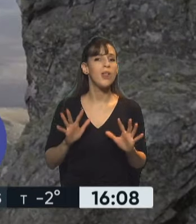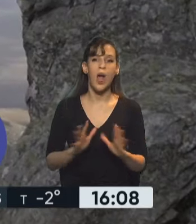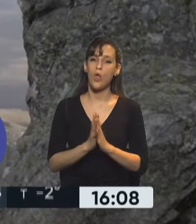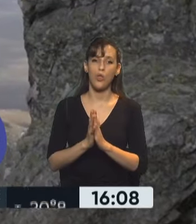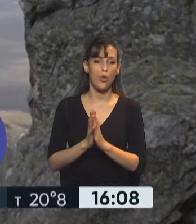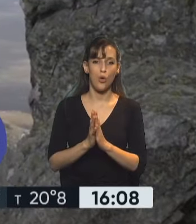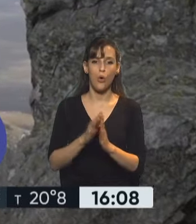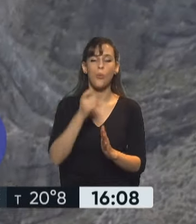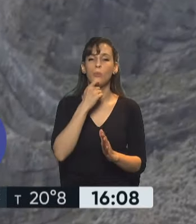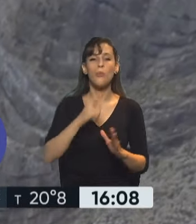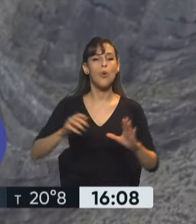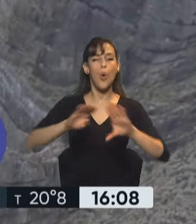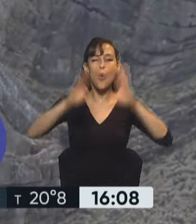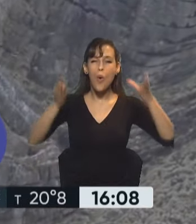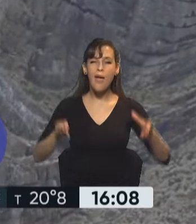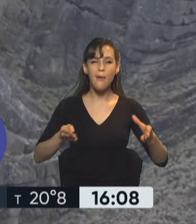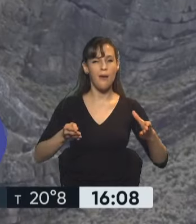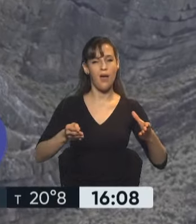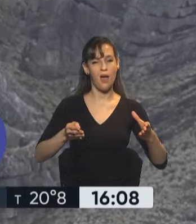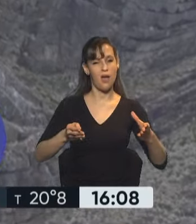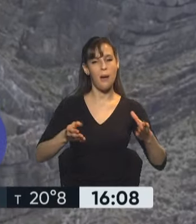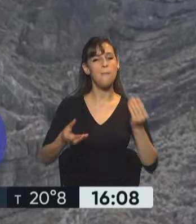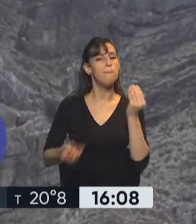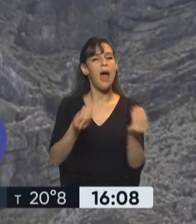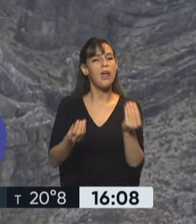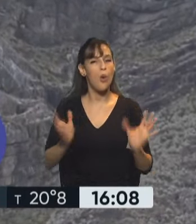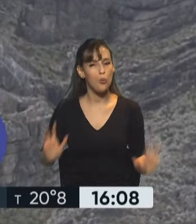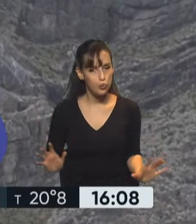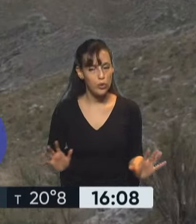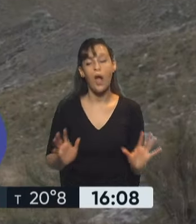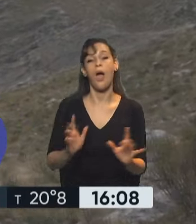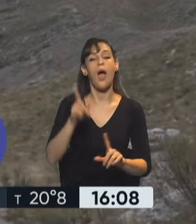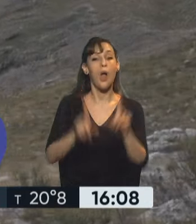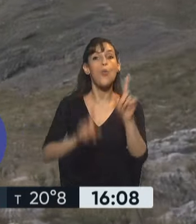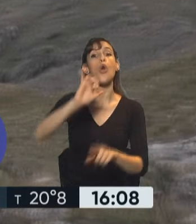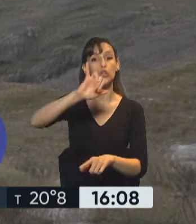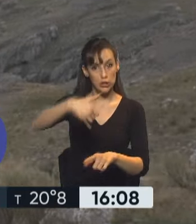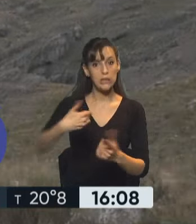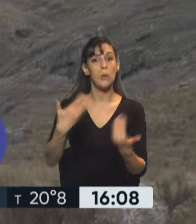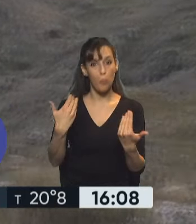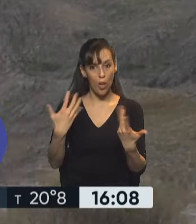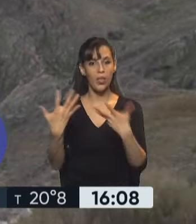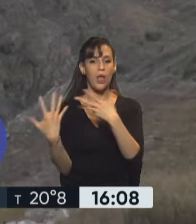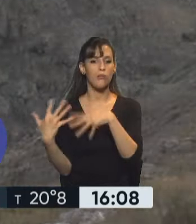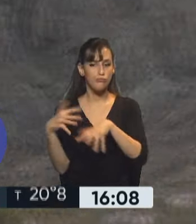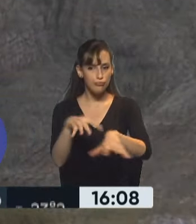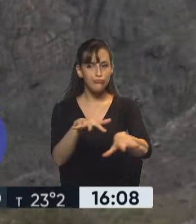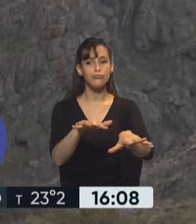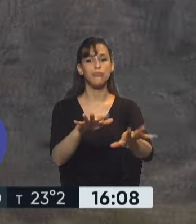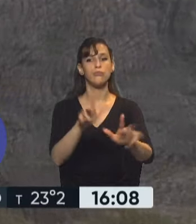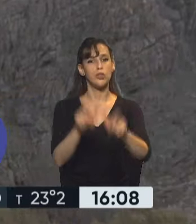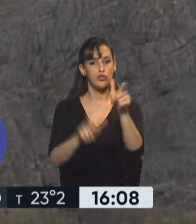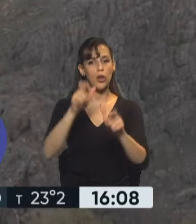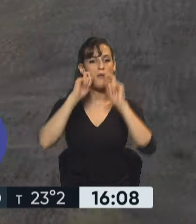este tipo de situaciones. Hay algunos lugares que están habilitados para el turismo y para que la gente los visite, con